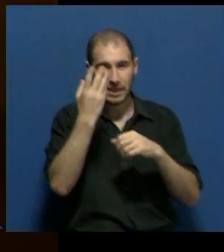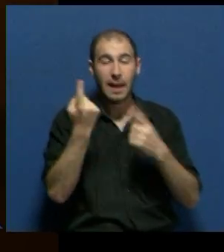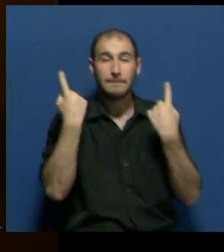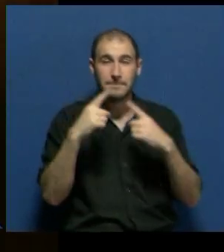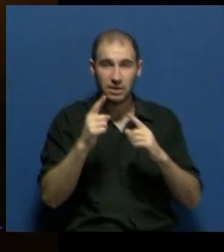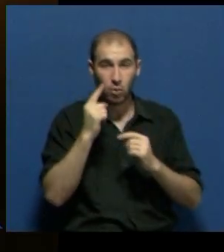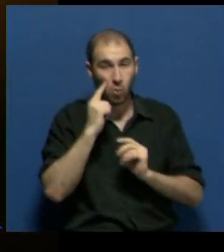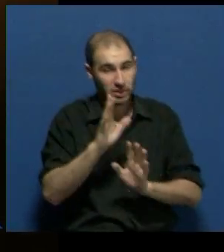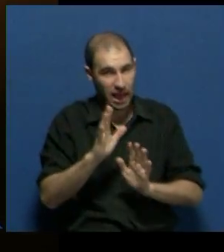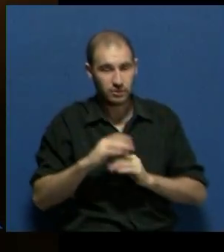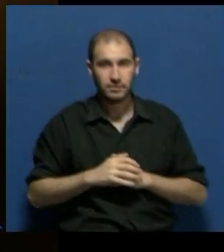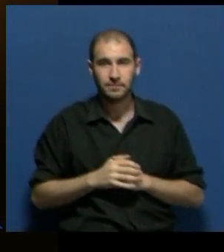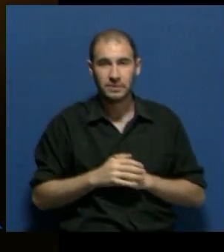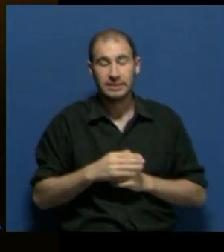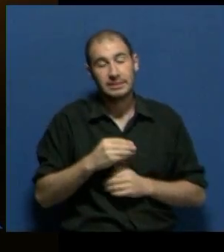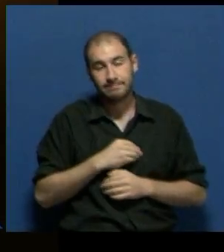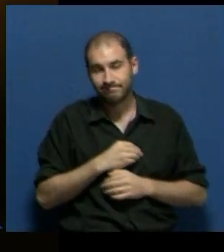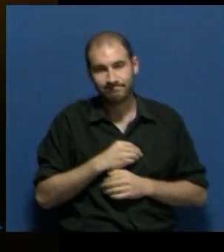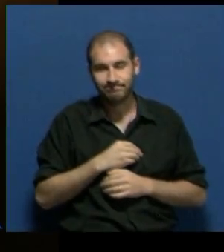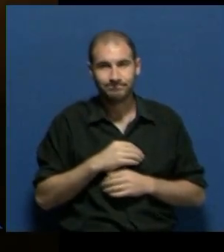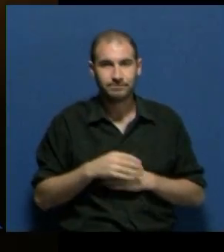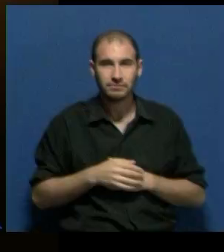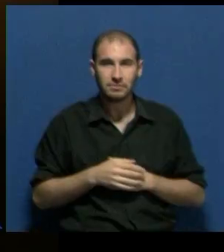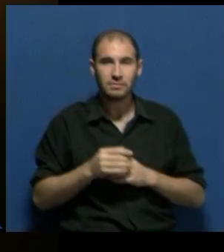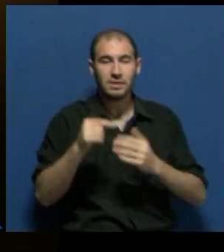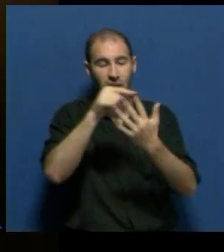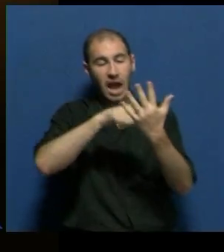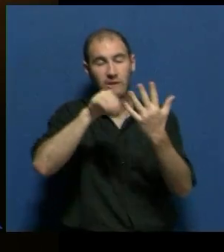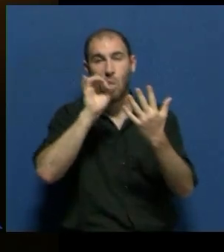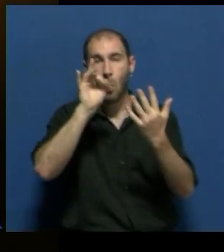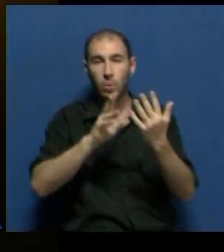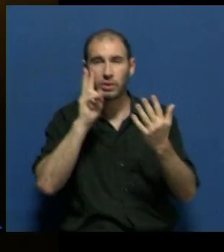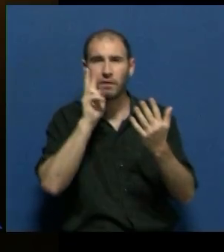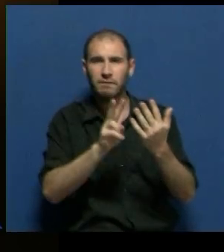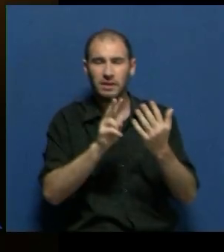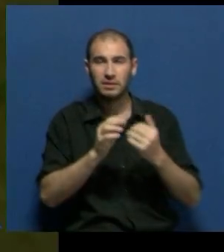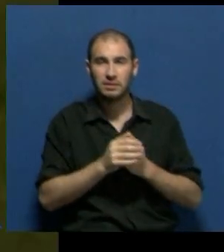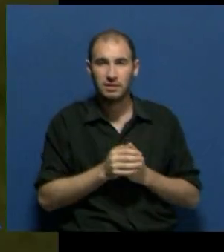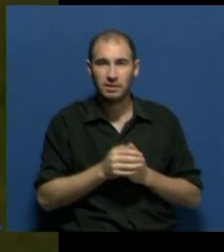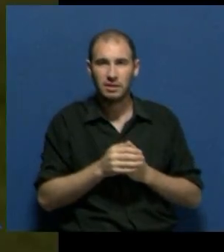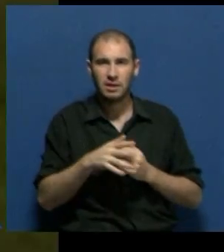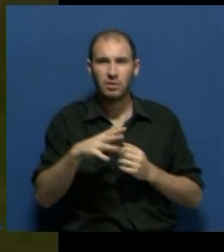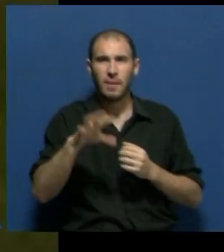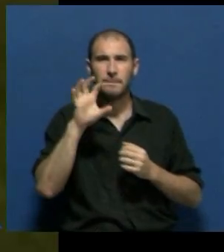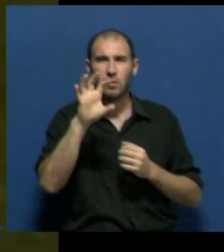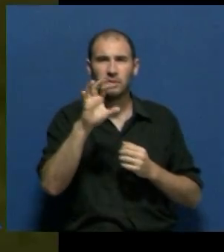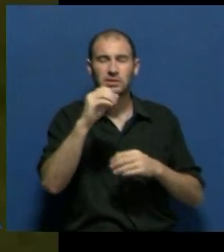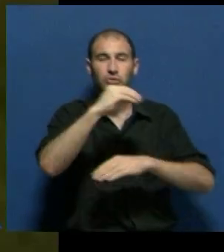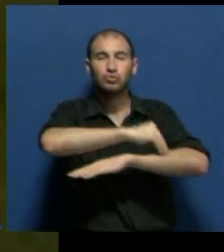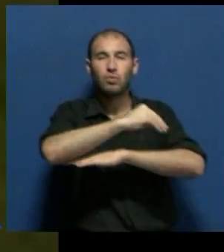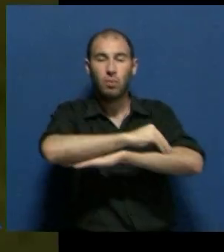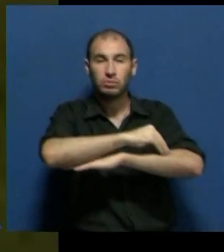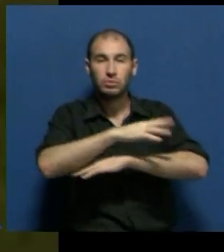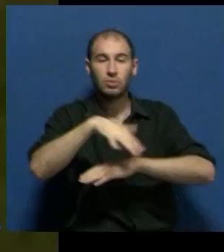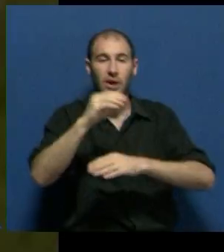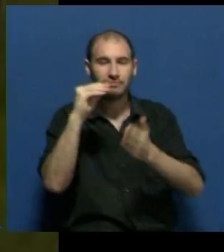Pero, atento aquí, lamentablemente, este anillo solamente se podrá ver estando en la provincia de Chubut, en una